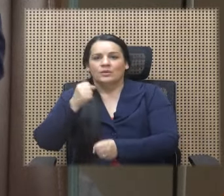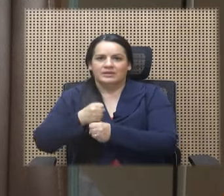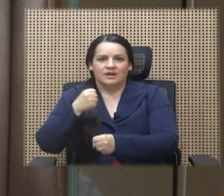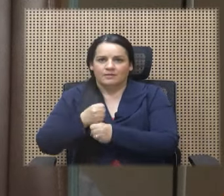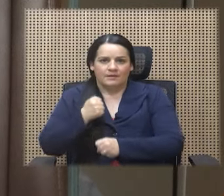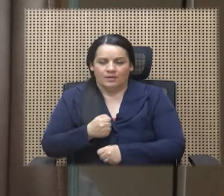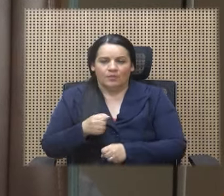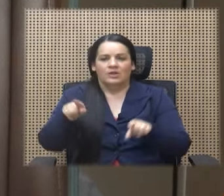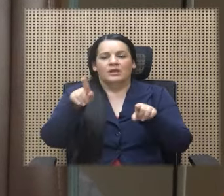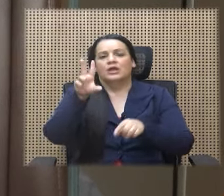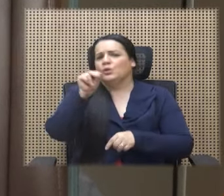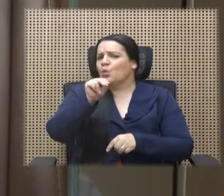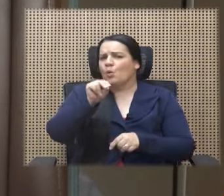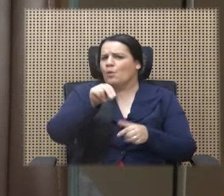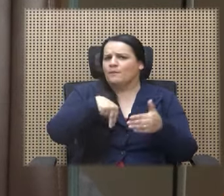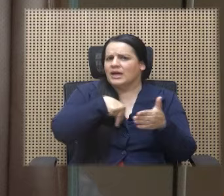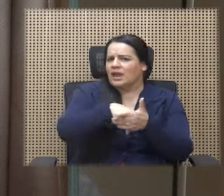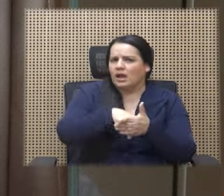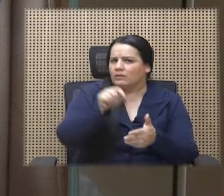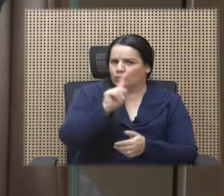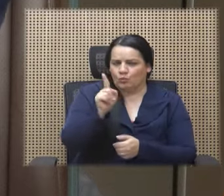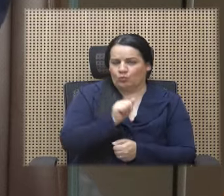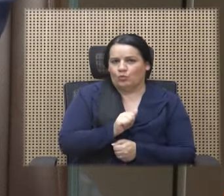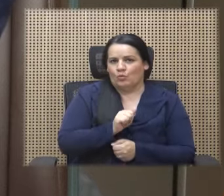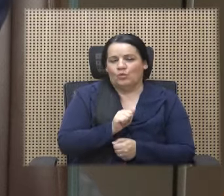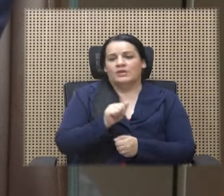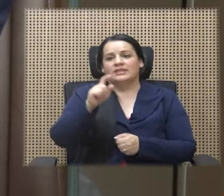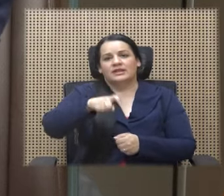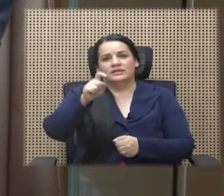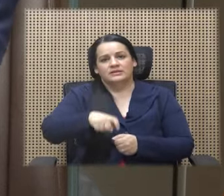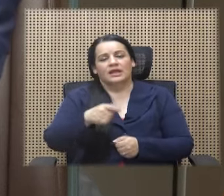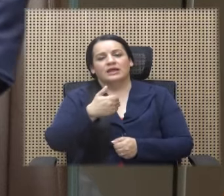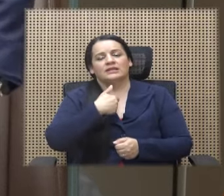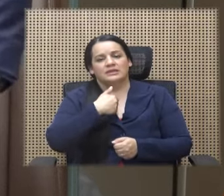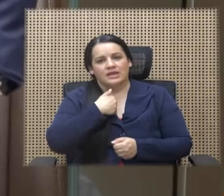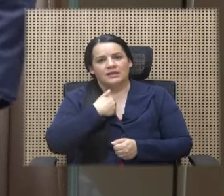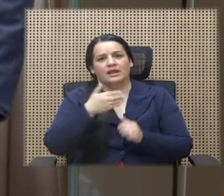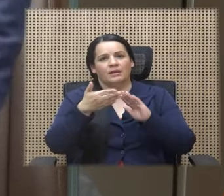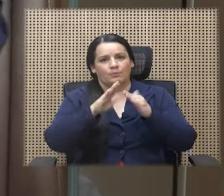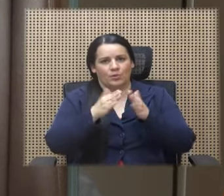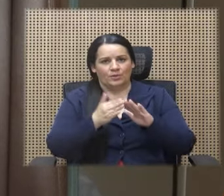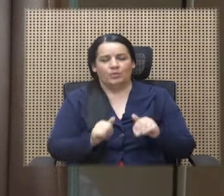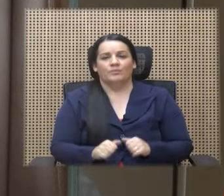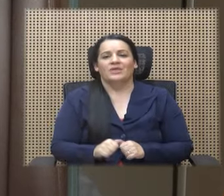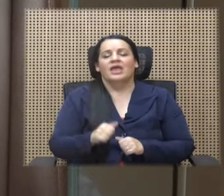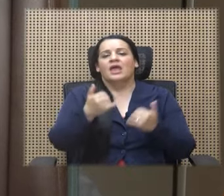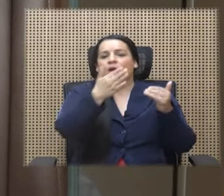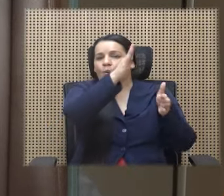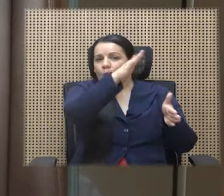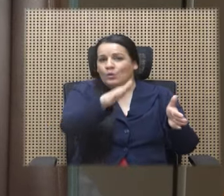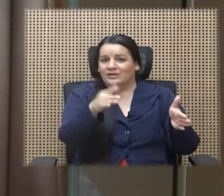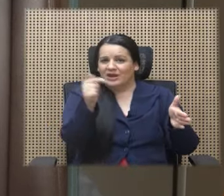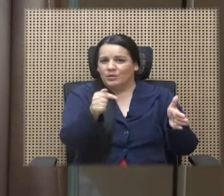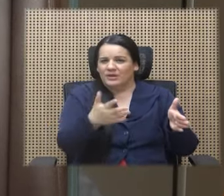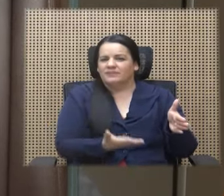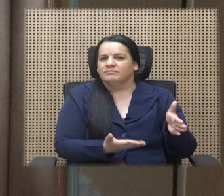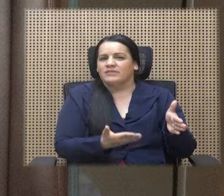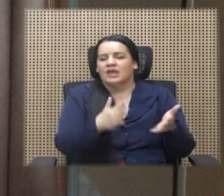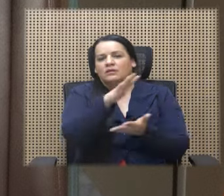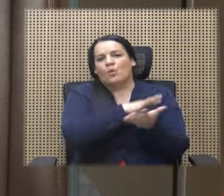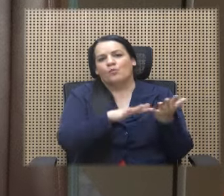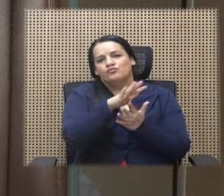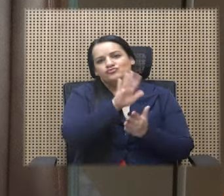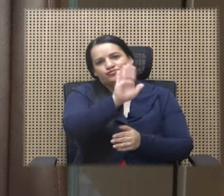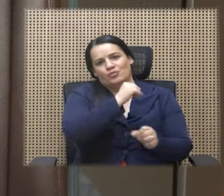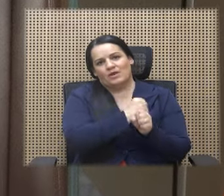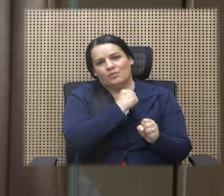de las soluciones que el pueblo necesita y debemos decir con total transparencia que la contraloría ha confundido su labor de entre contralor y se ha